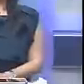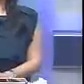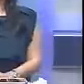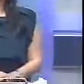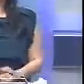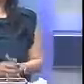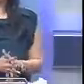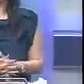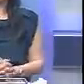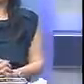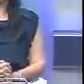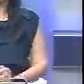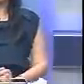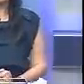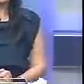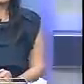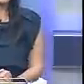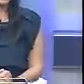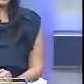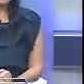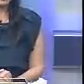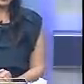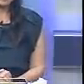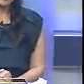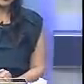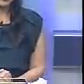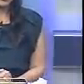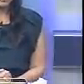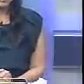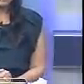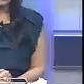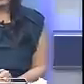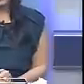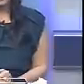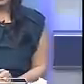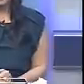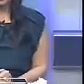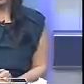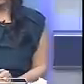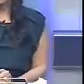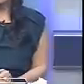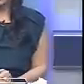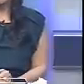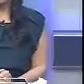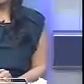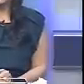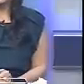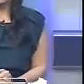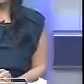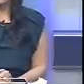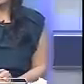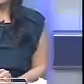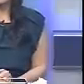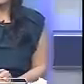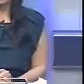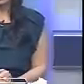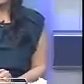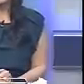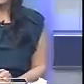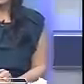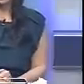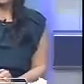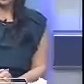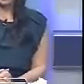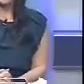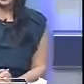¿Sabías que el chequeo ginecológico es esencial para la prevención y ayuda a mantenerte saludable? En Profamilia te lo puedes hacer a tan